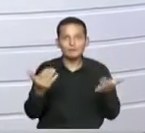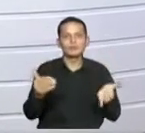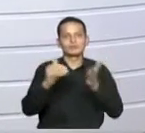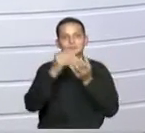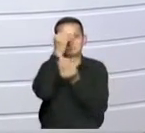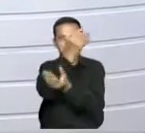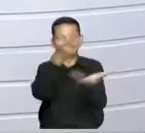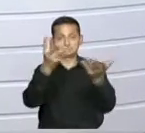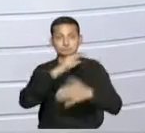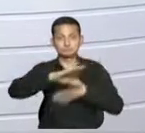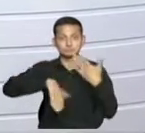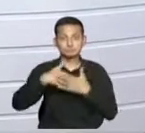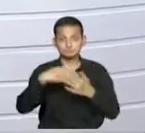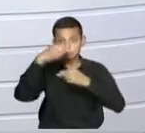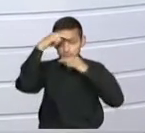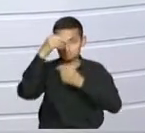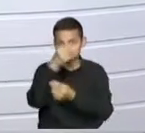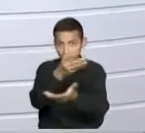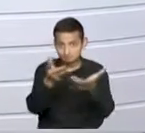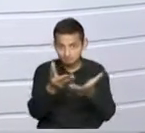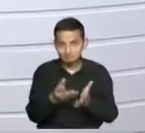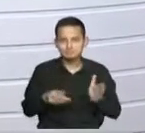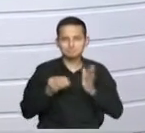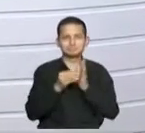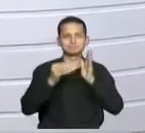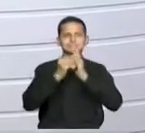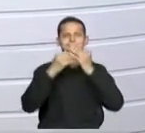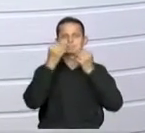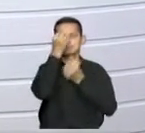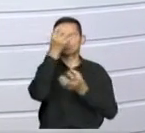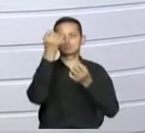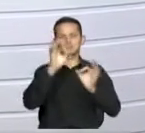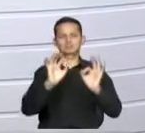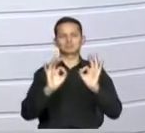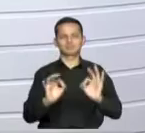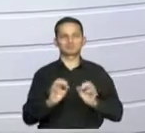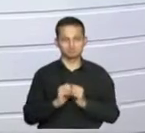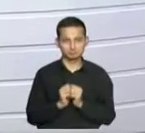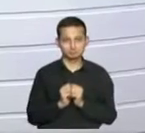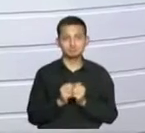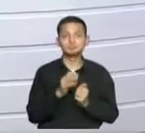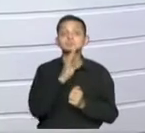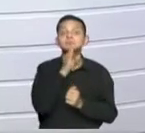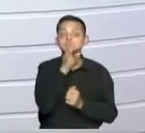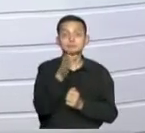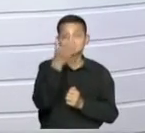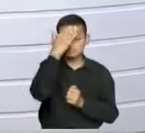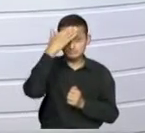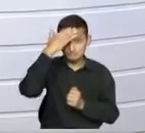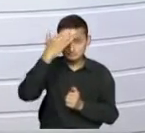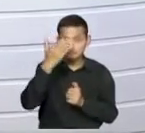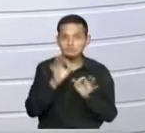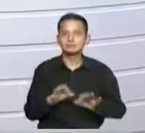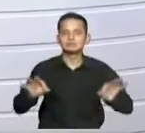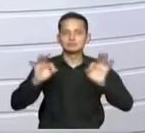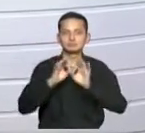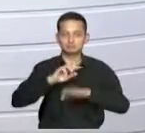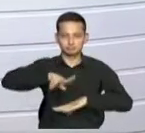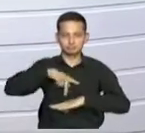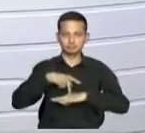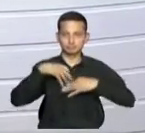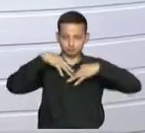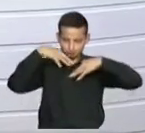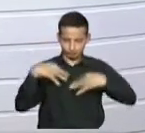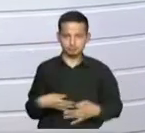nuestro compromiso de llevar hasta sus hogares más y mejor información, manteniendo siempre como principio la ética profesional y